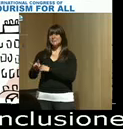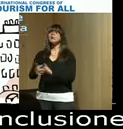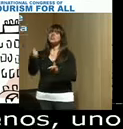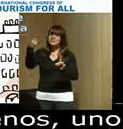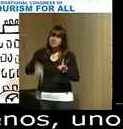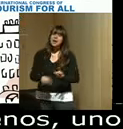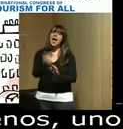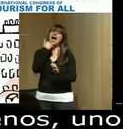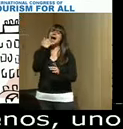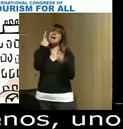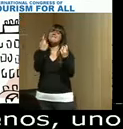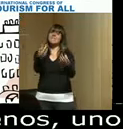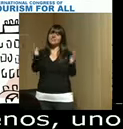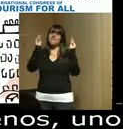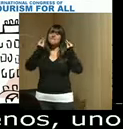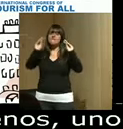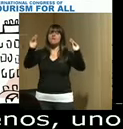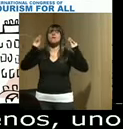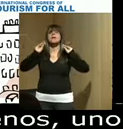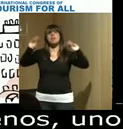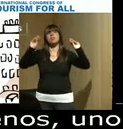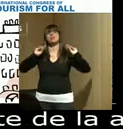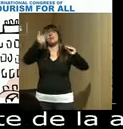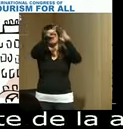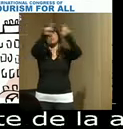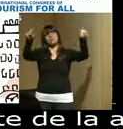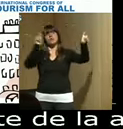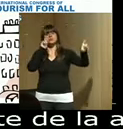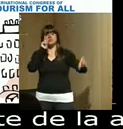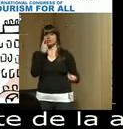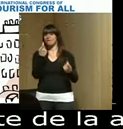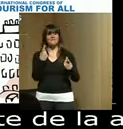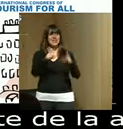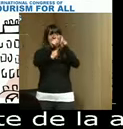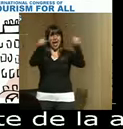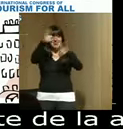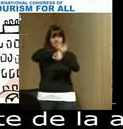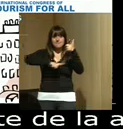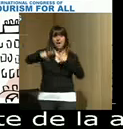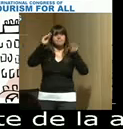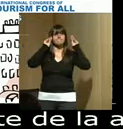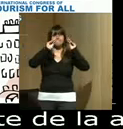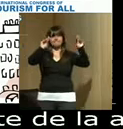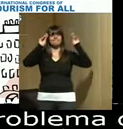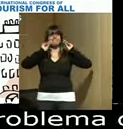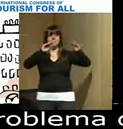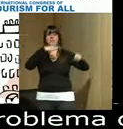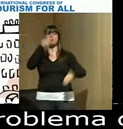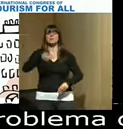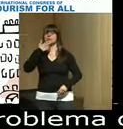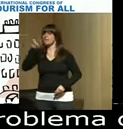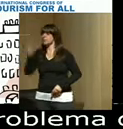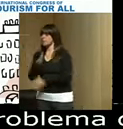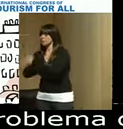un problema de formación de la industria turística, sobre todo de las agencias de viaje. Sobre todo cuando la persona con discapacidad va a una agencia de